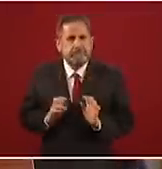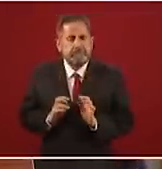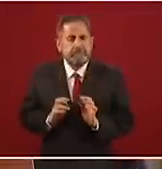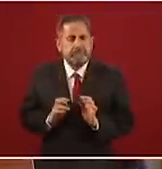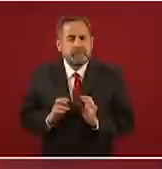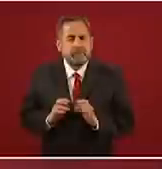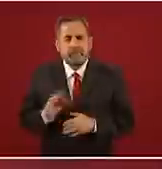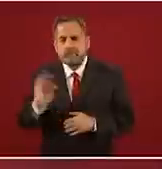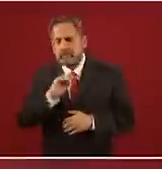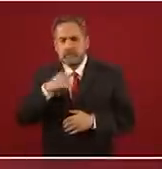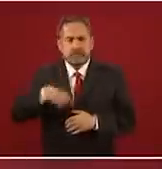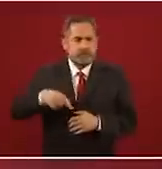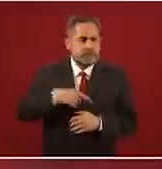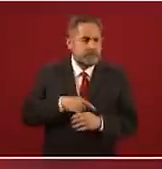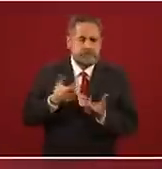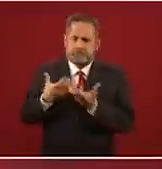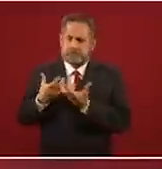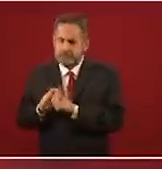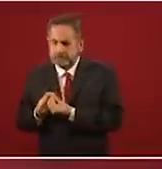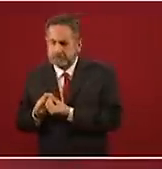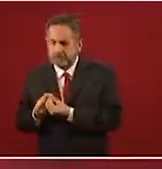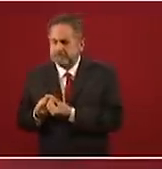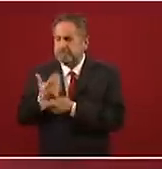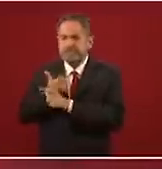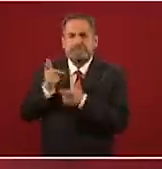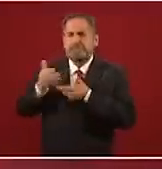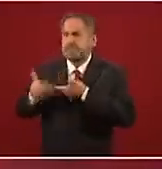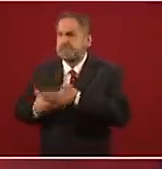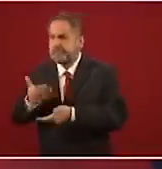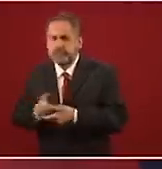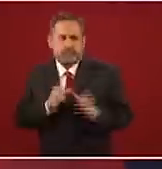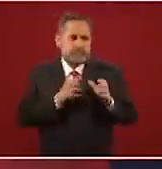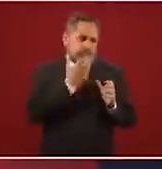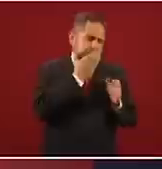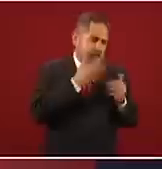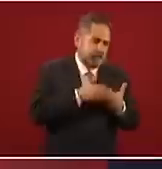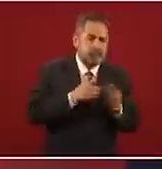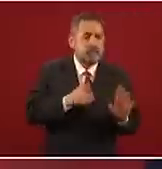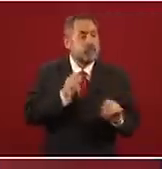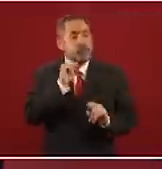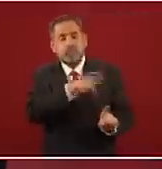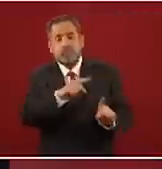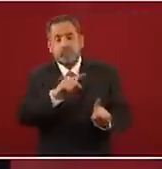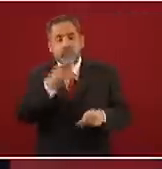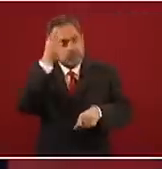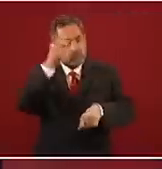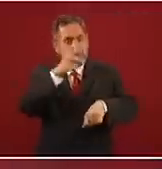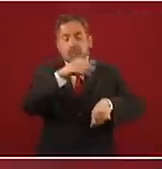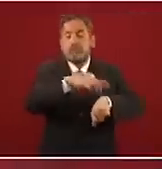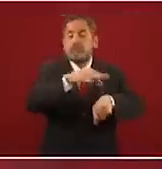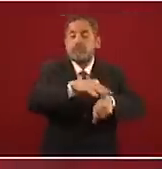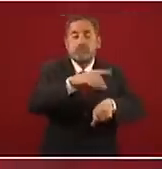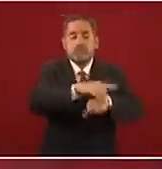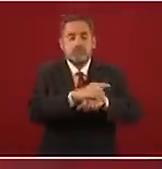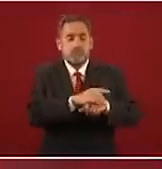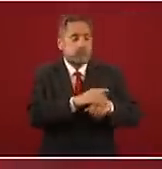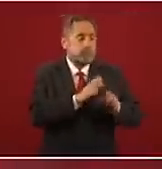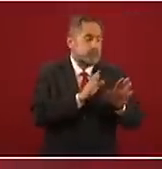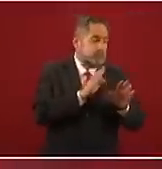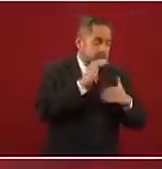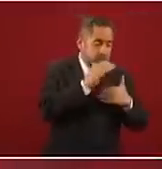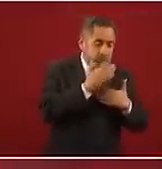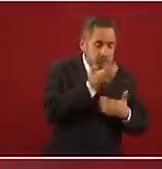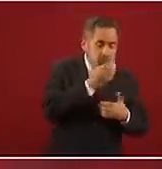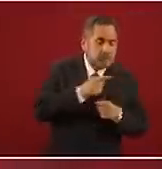si somos liberales o somos conservadores, si el médico es liberal o es conservador, la